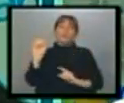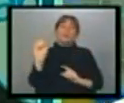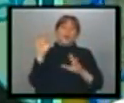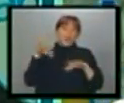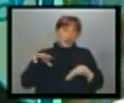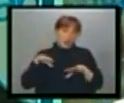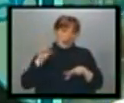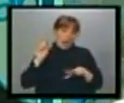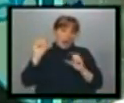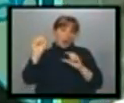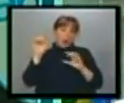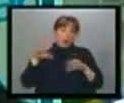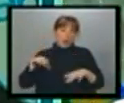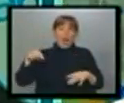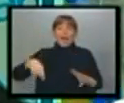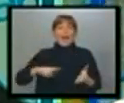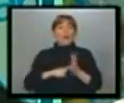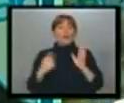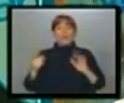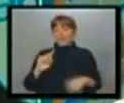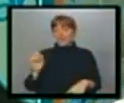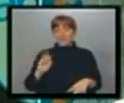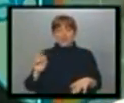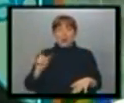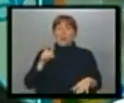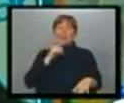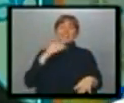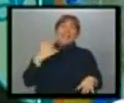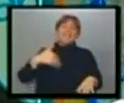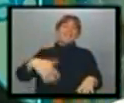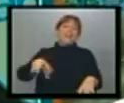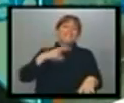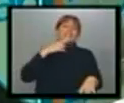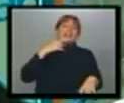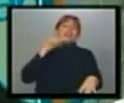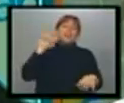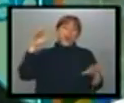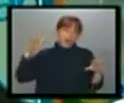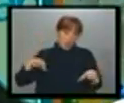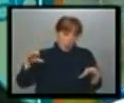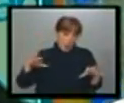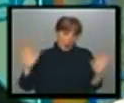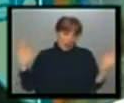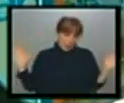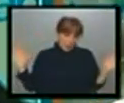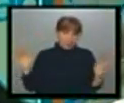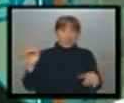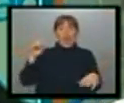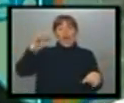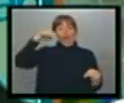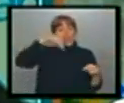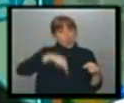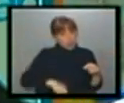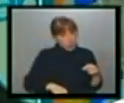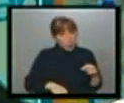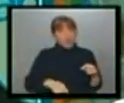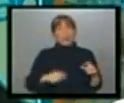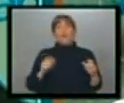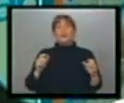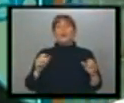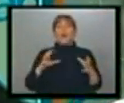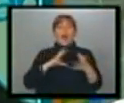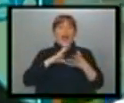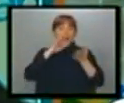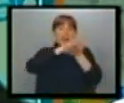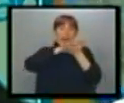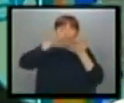en principio sin lluvia hasta el viernes y desde Buenos Aires hacia abajo, la Patagonia, con cielo mayormente despejado, pero con temperaturas muy